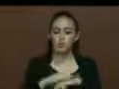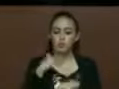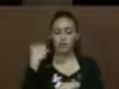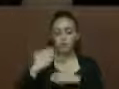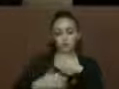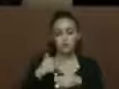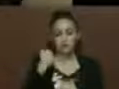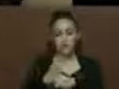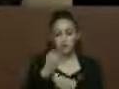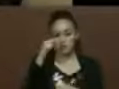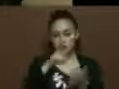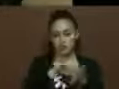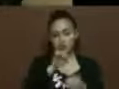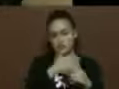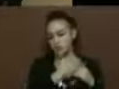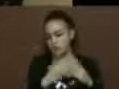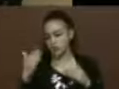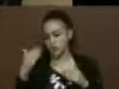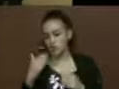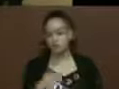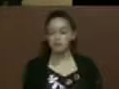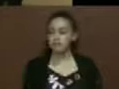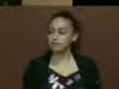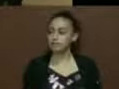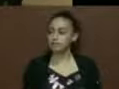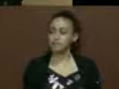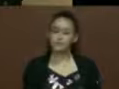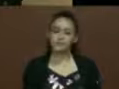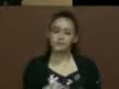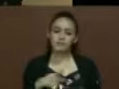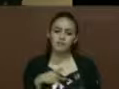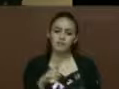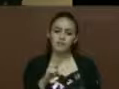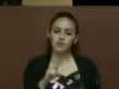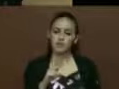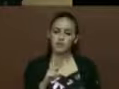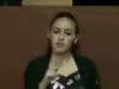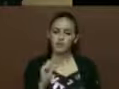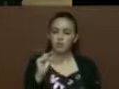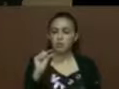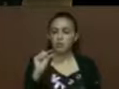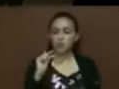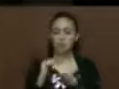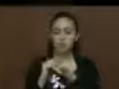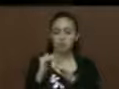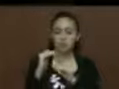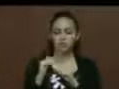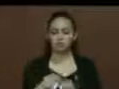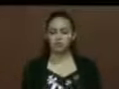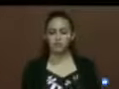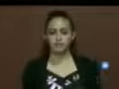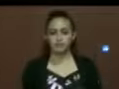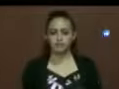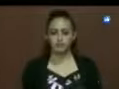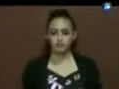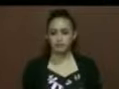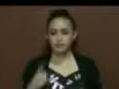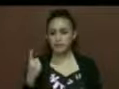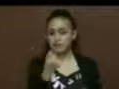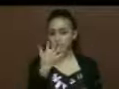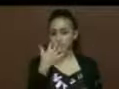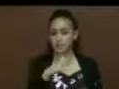siguientes años, pero muy, muy leve la diferencia,